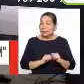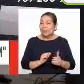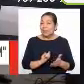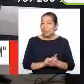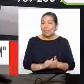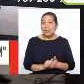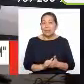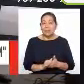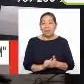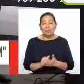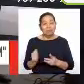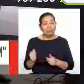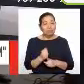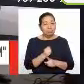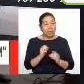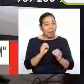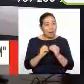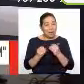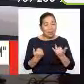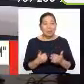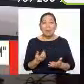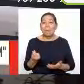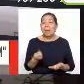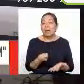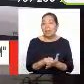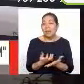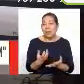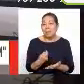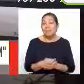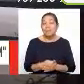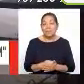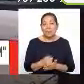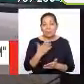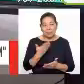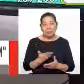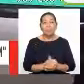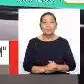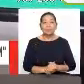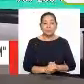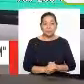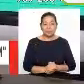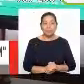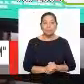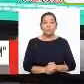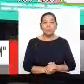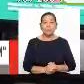son agraviadas en este tema de extorsiones. Muchas gracias, señores periodistas.